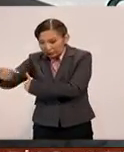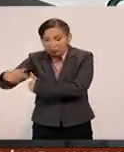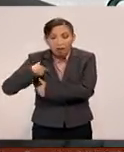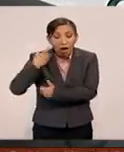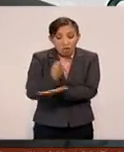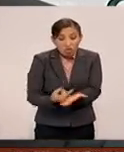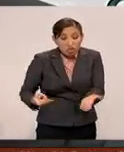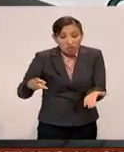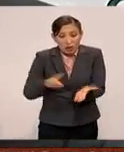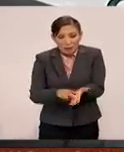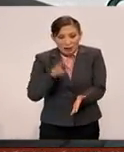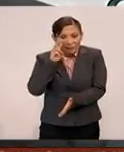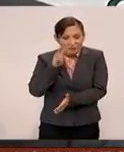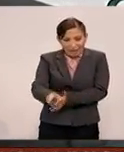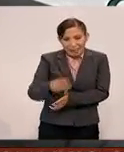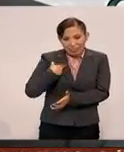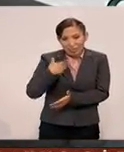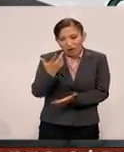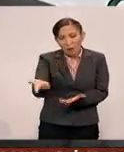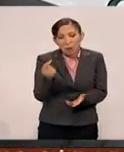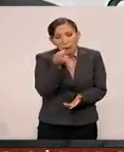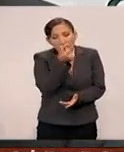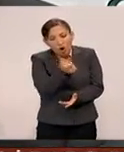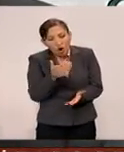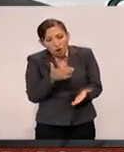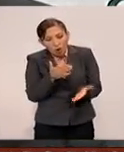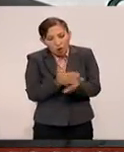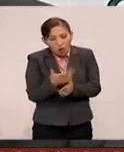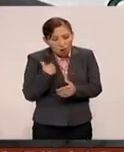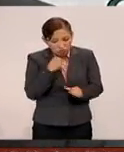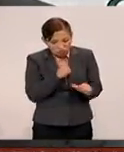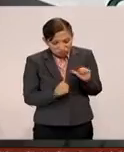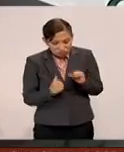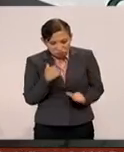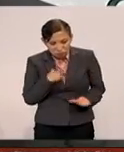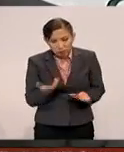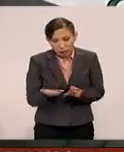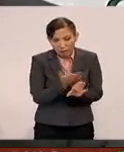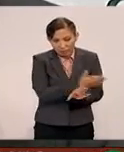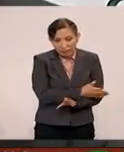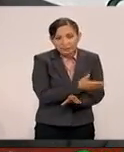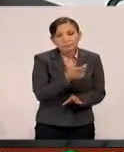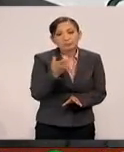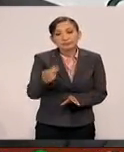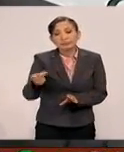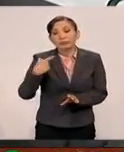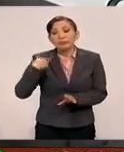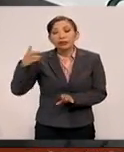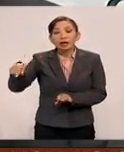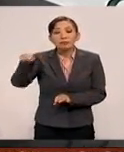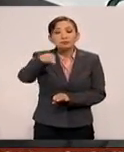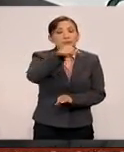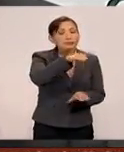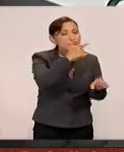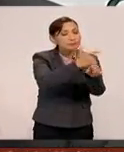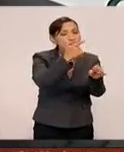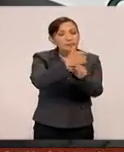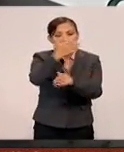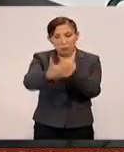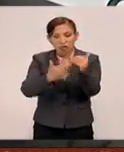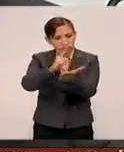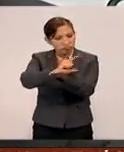del doble, como ya lo veíamos en el caso de mínima invasión, que las que teníamos antes. Esto quiere decir que la proveeduría identificó un